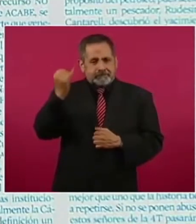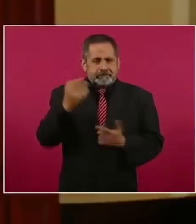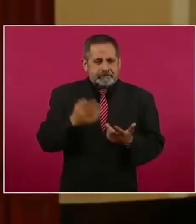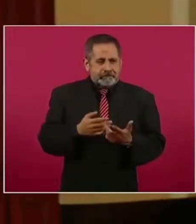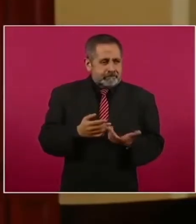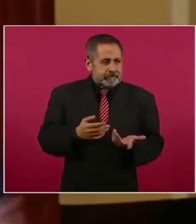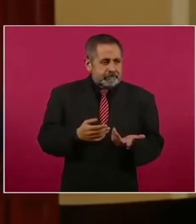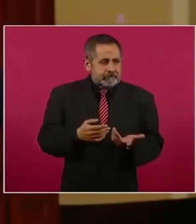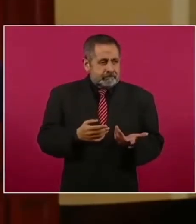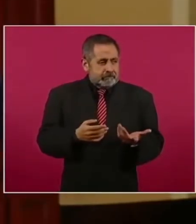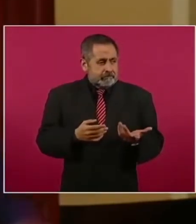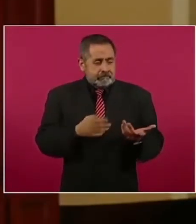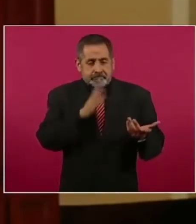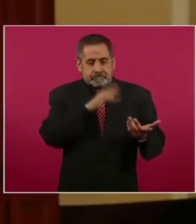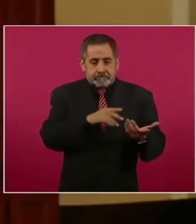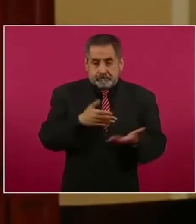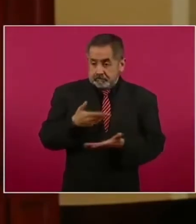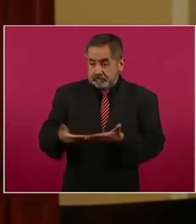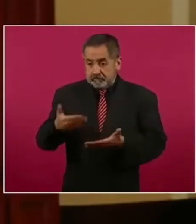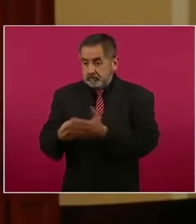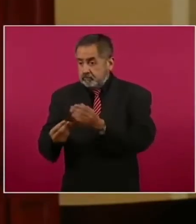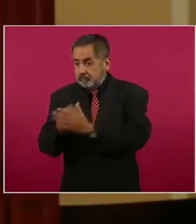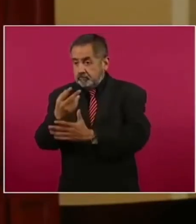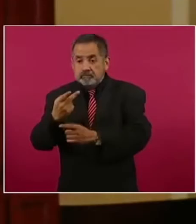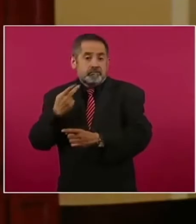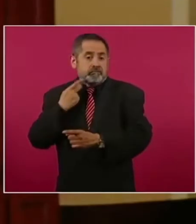les gusta a los conservadores? No,